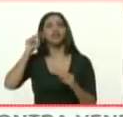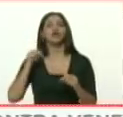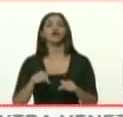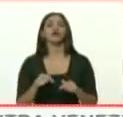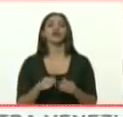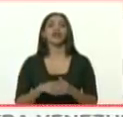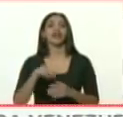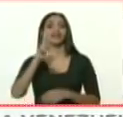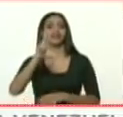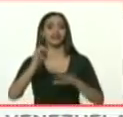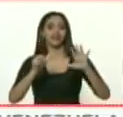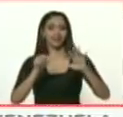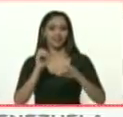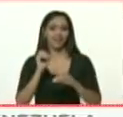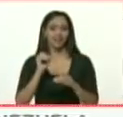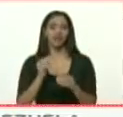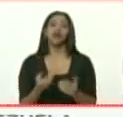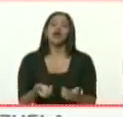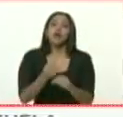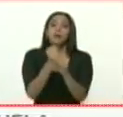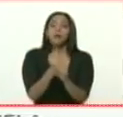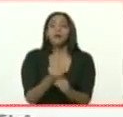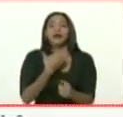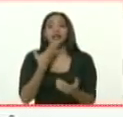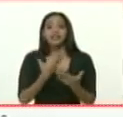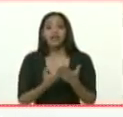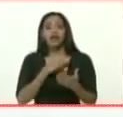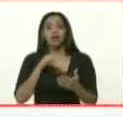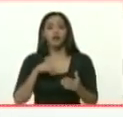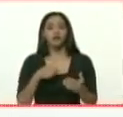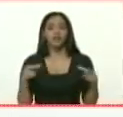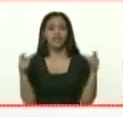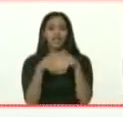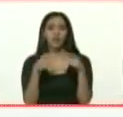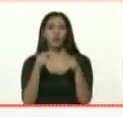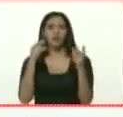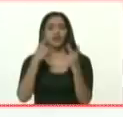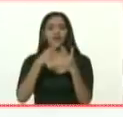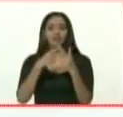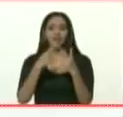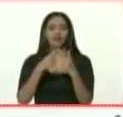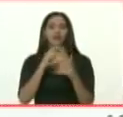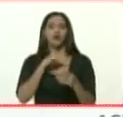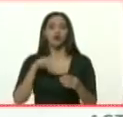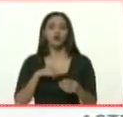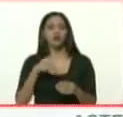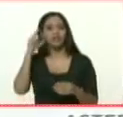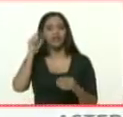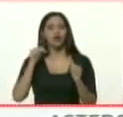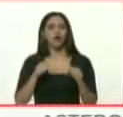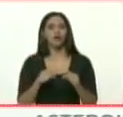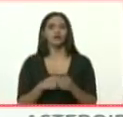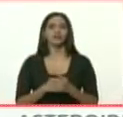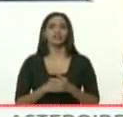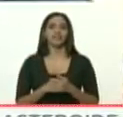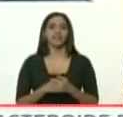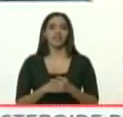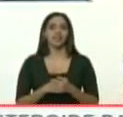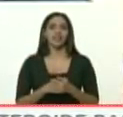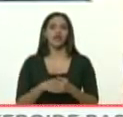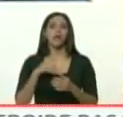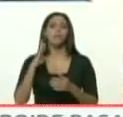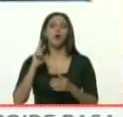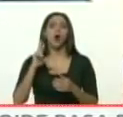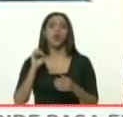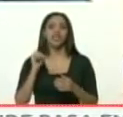el 360. Queremos agradecer también a todo el equipo de BTV. Nosotros el día de hoy haciendo este quite a nuestro amigo Boris Castellano,